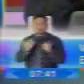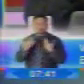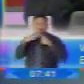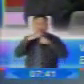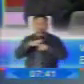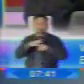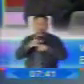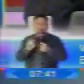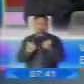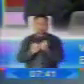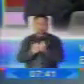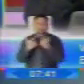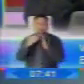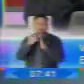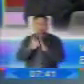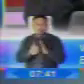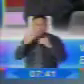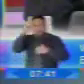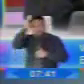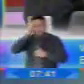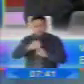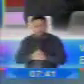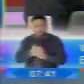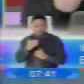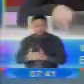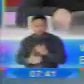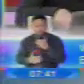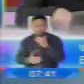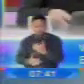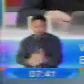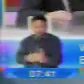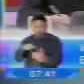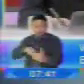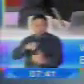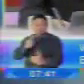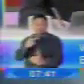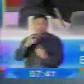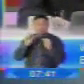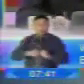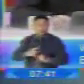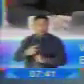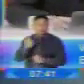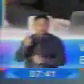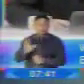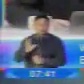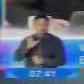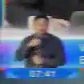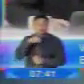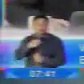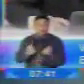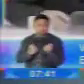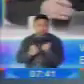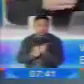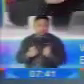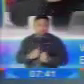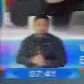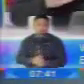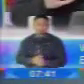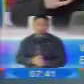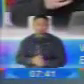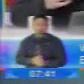de Contingencia para las Artes y la Cultura, donde una de sus etapas tiene que ver con la posibilidad de generar ingresos para este sector.